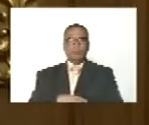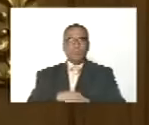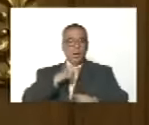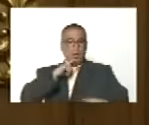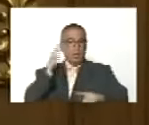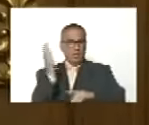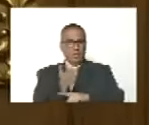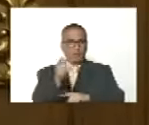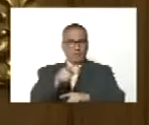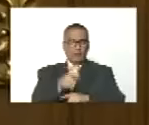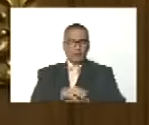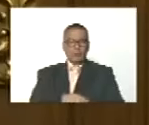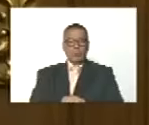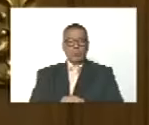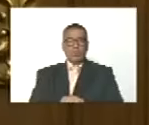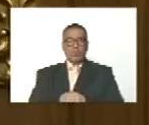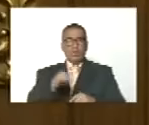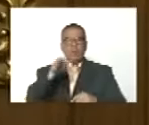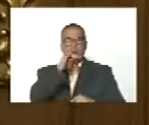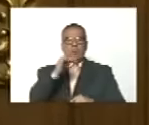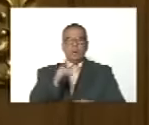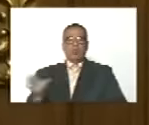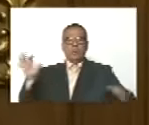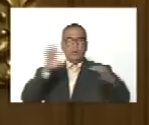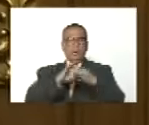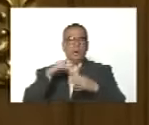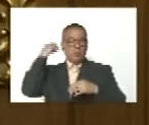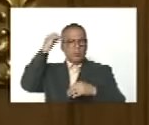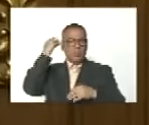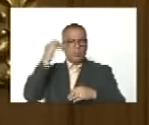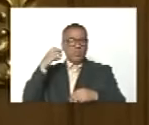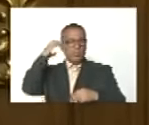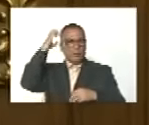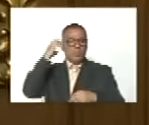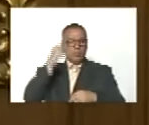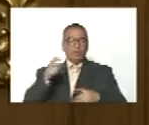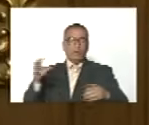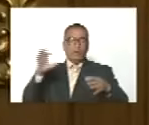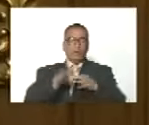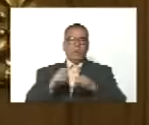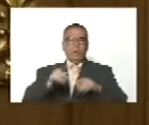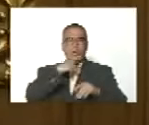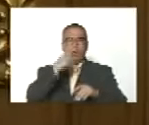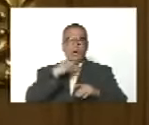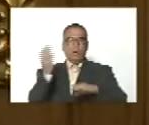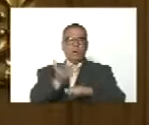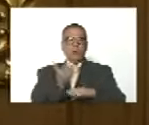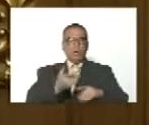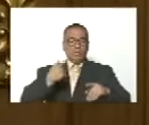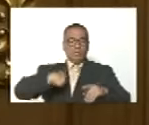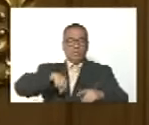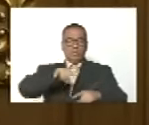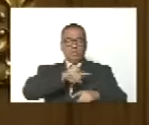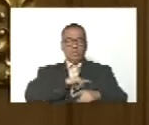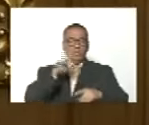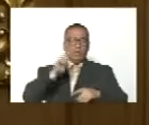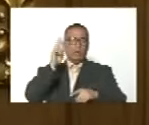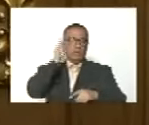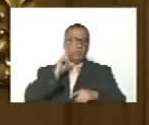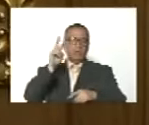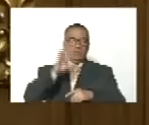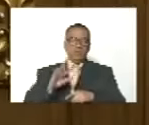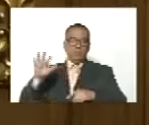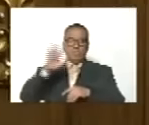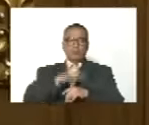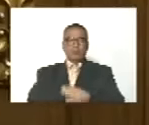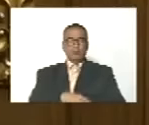condenar categóricamente el anuncio de la Unión Europea de reiterar la ilegal política de sanciones contra la República Bolivariana